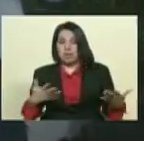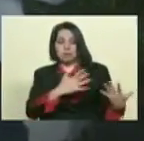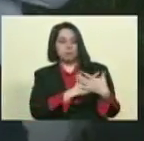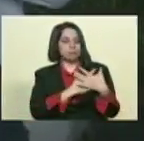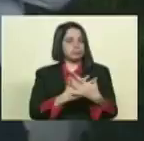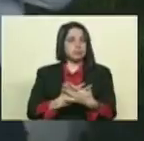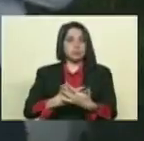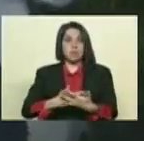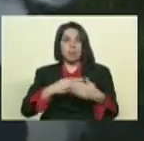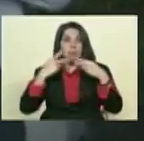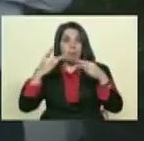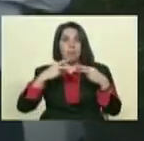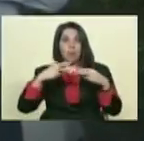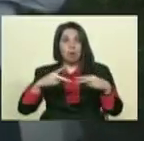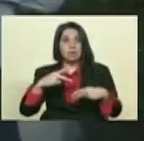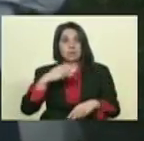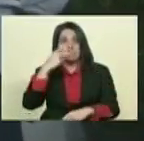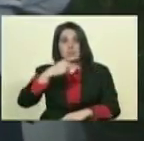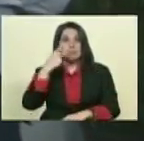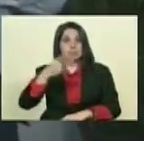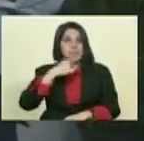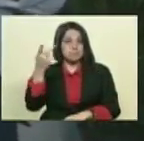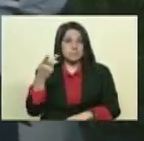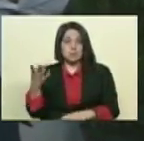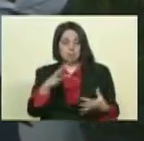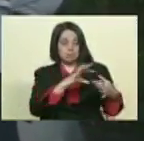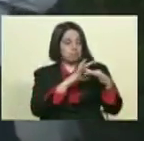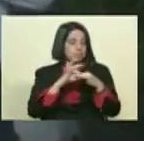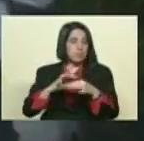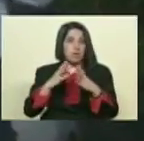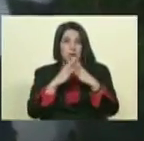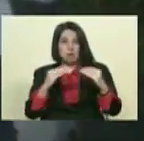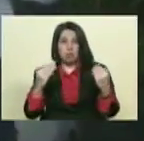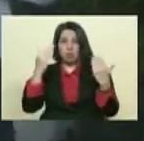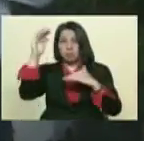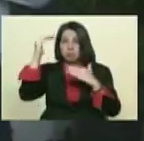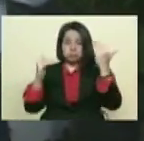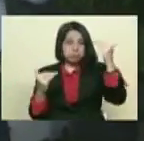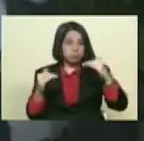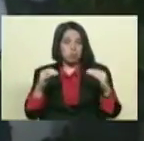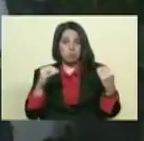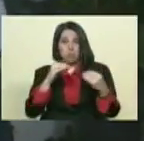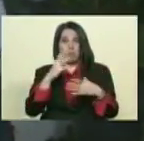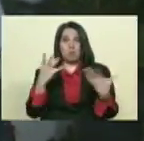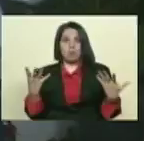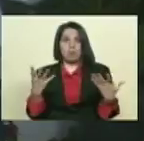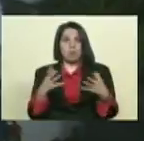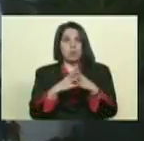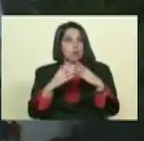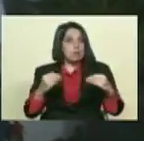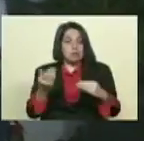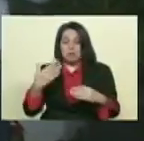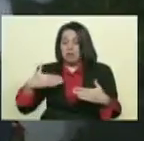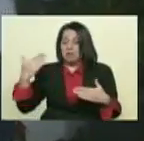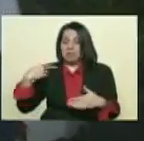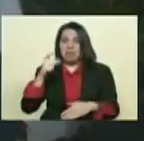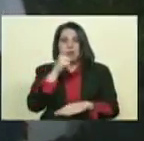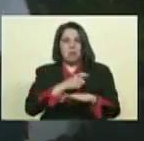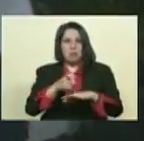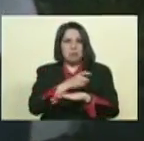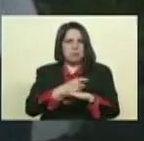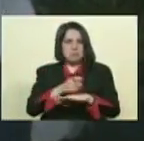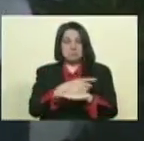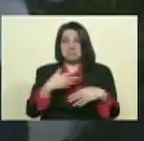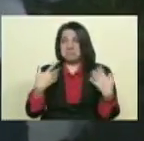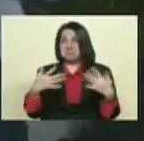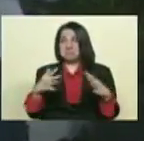voluntad política, tiene que ver con la capacidad de articular todos los niveles de gobierno. Lamentablemente, el gobierno anterior lo que